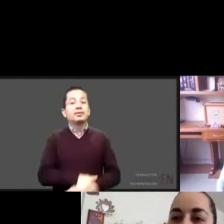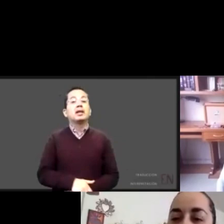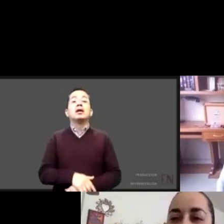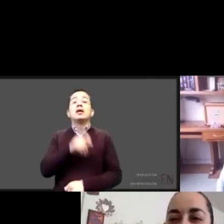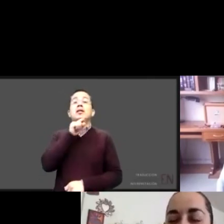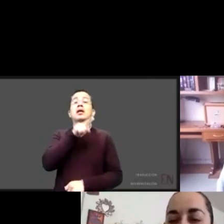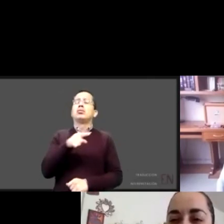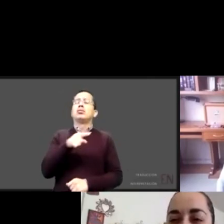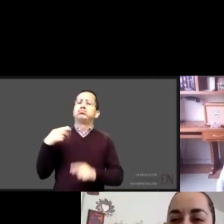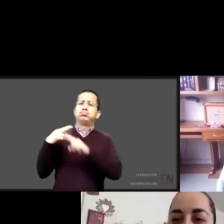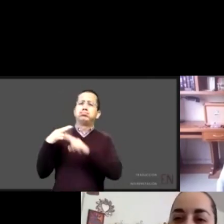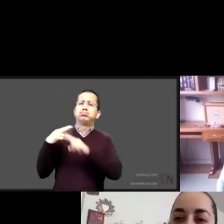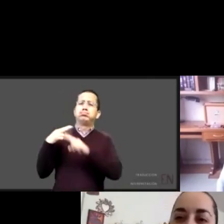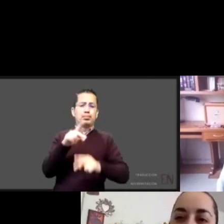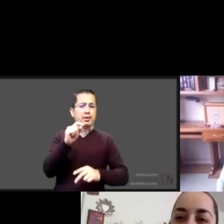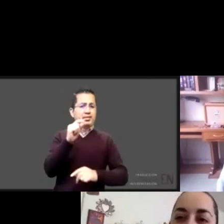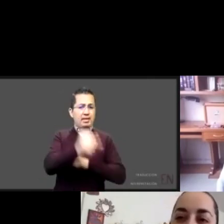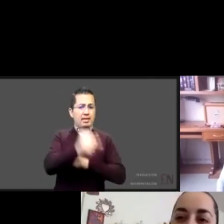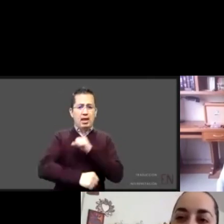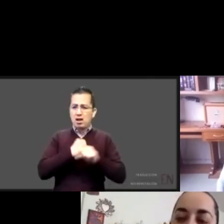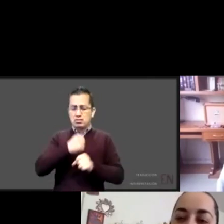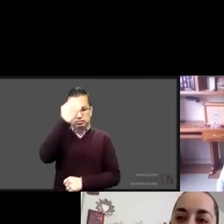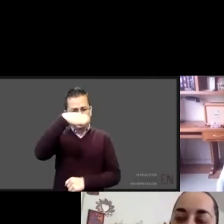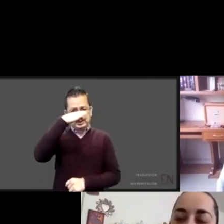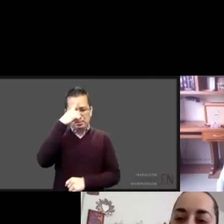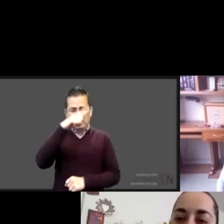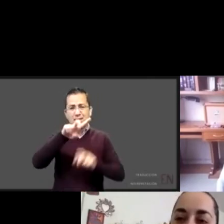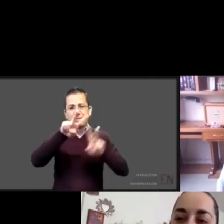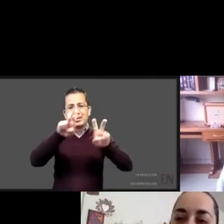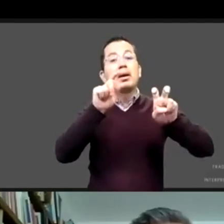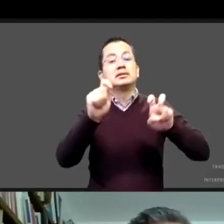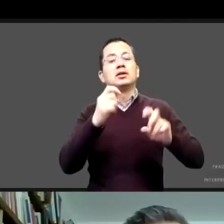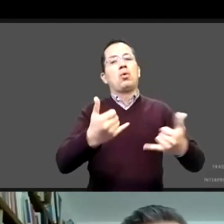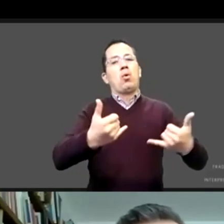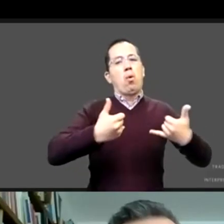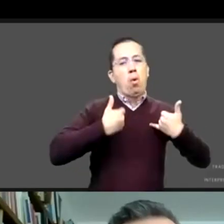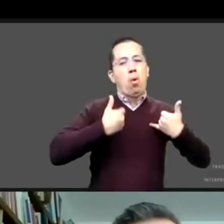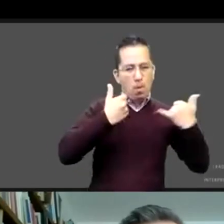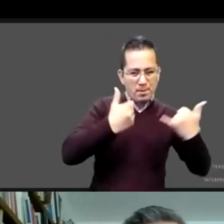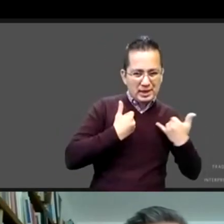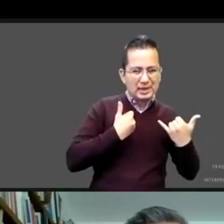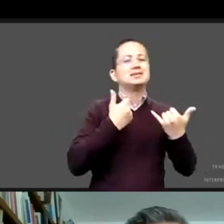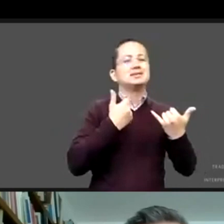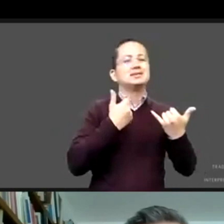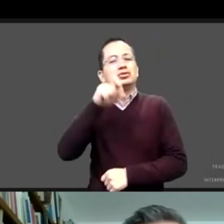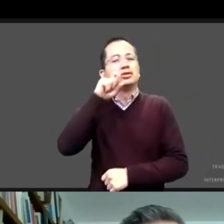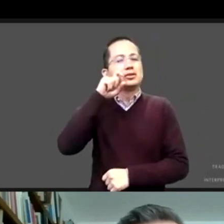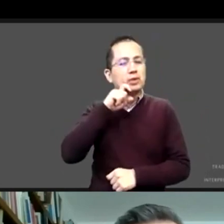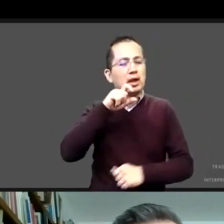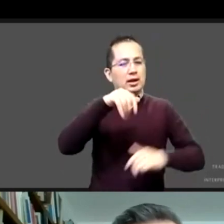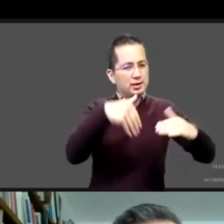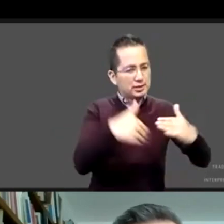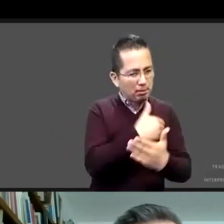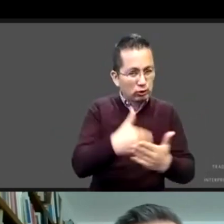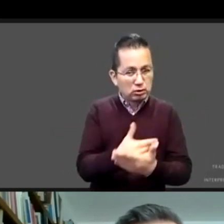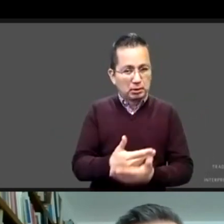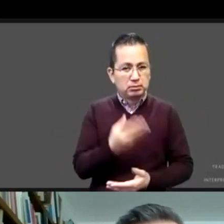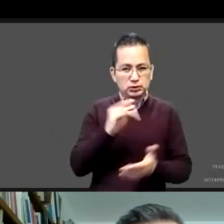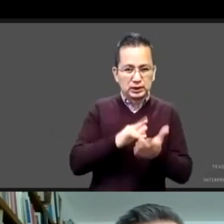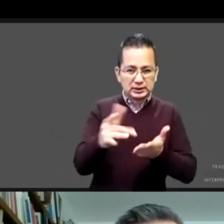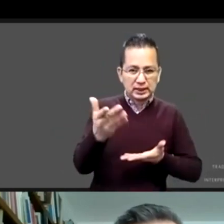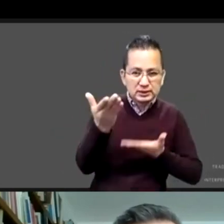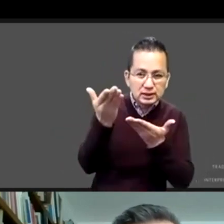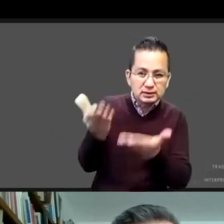de experiencia en el tema de adolescencia y salud sexual y reproductiva. Muchas gracias, Mayra, por estar aquí con nosotros. Adelante.